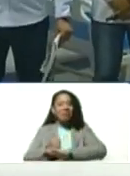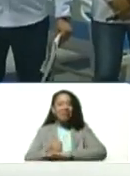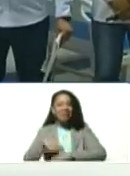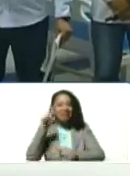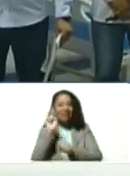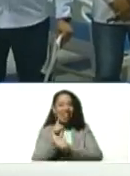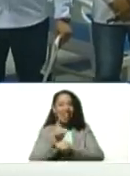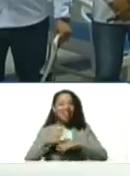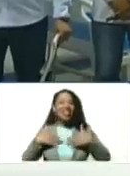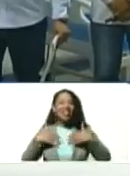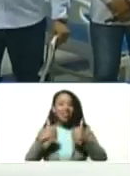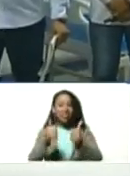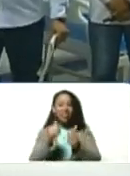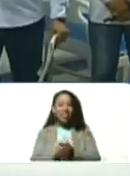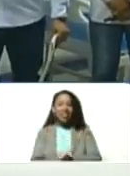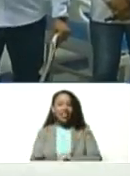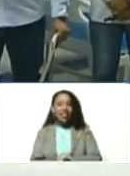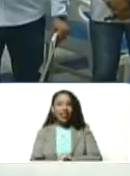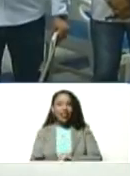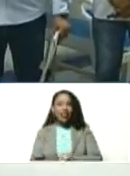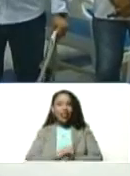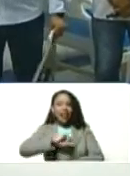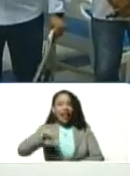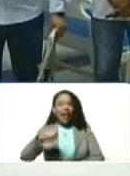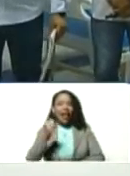de Salud, Jesús Miguel